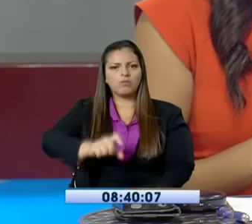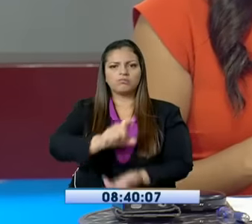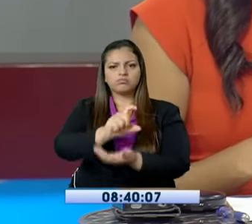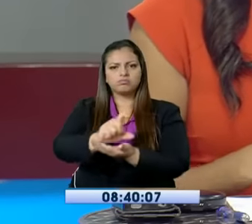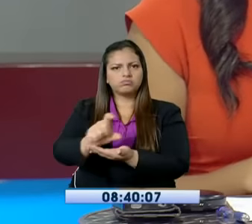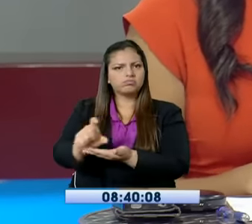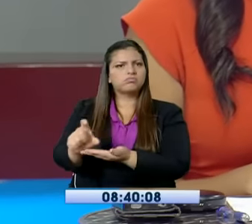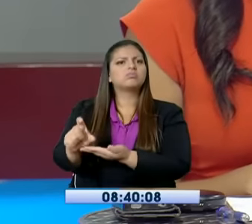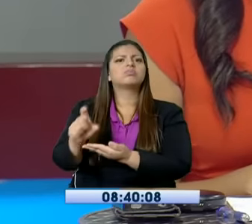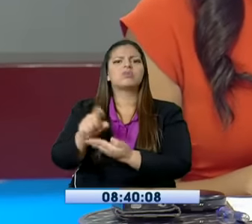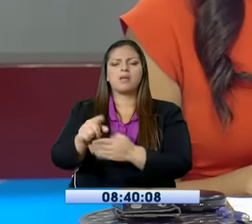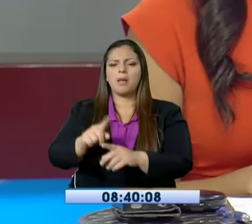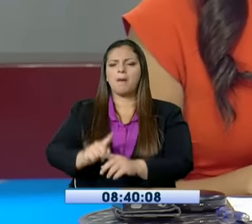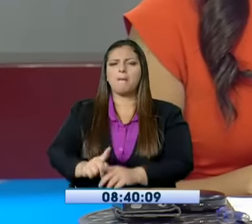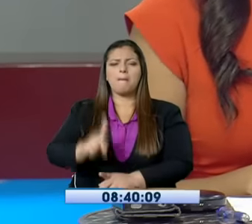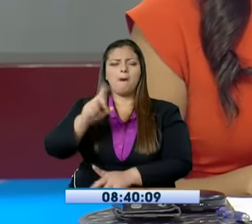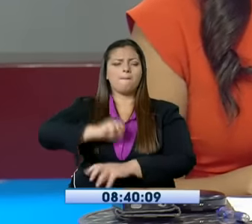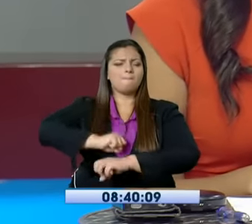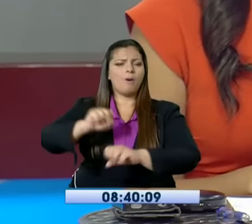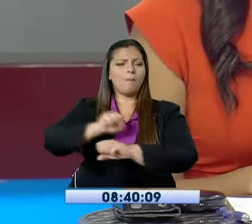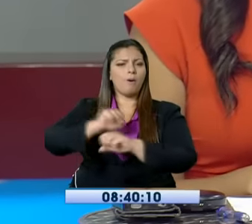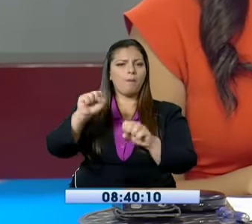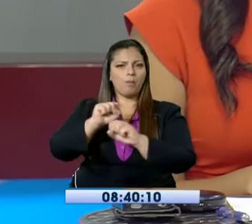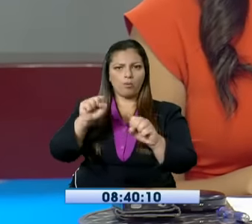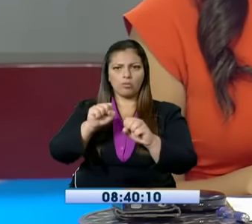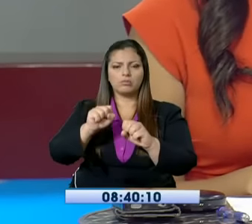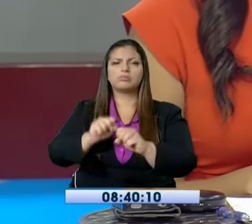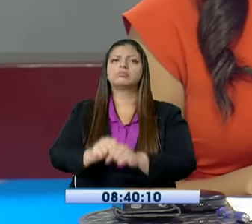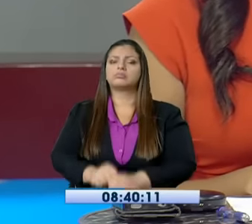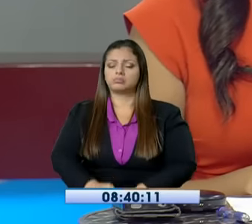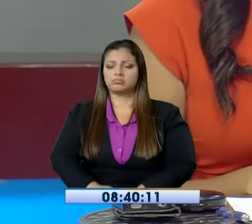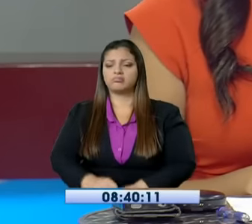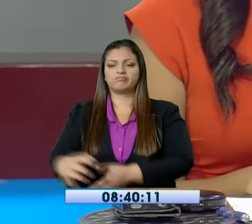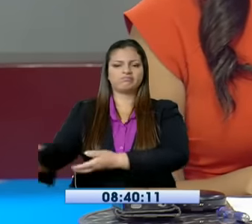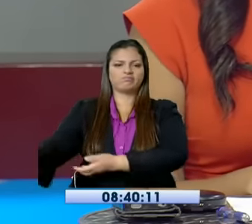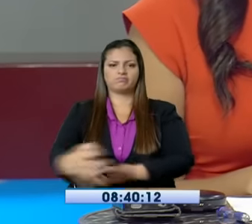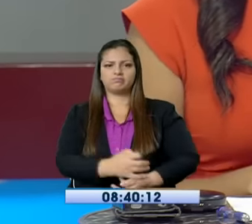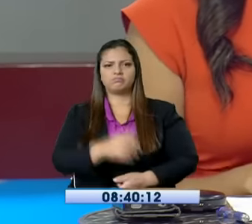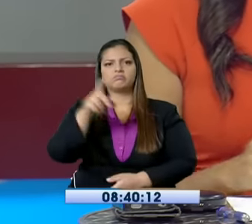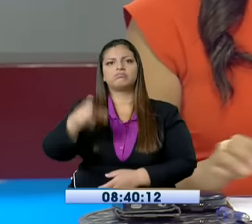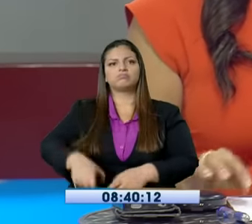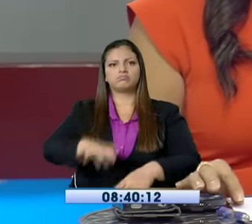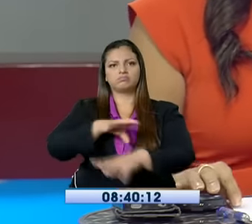tanto el alcaloide como los explosivos iban a ser comercializados. Veamos.